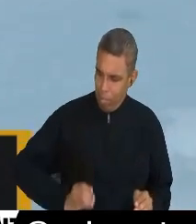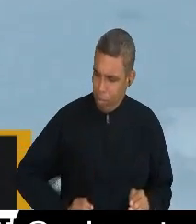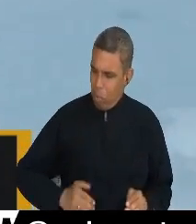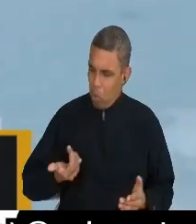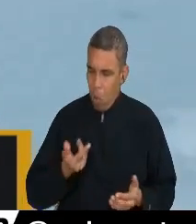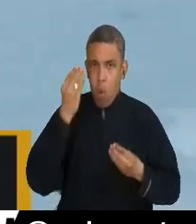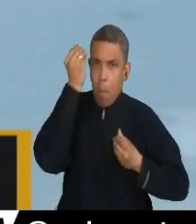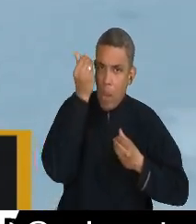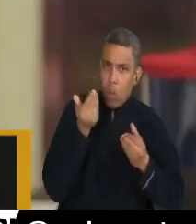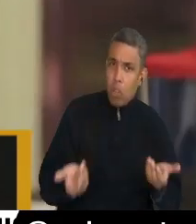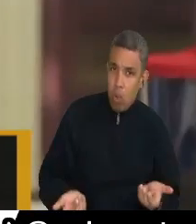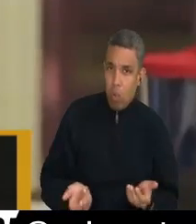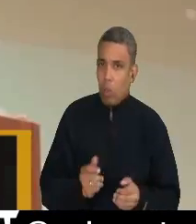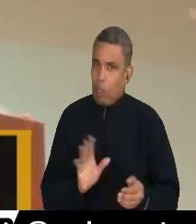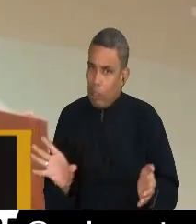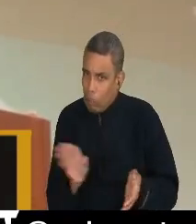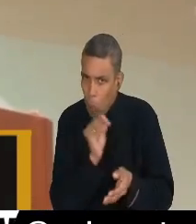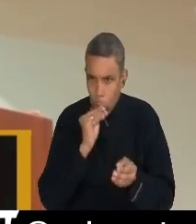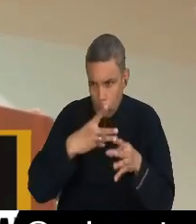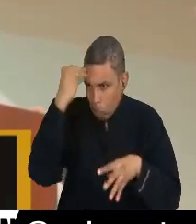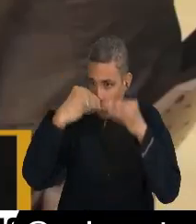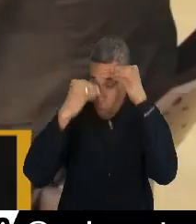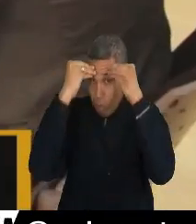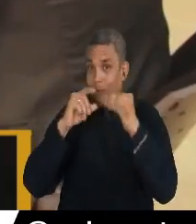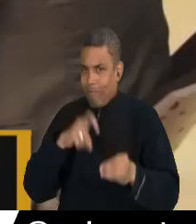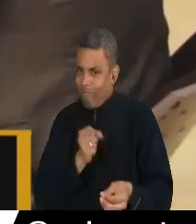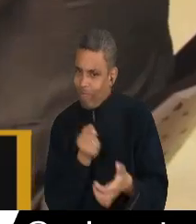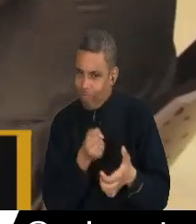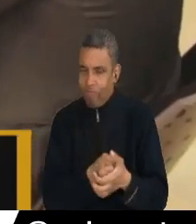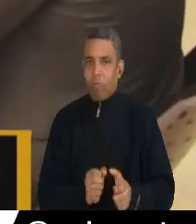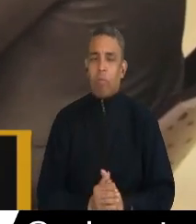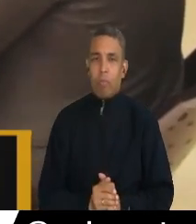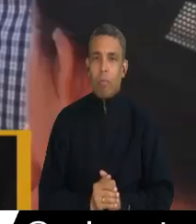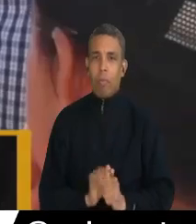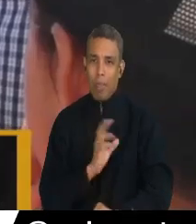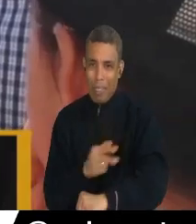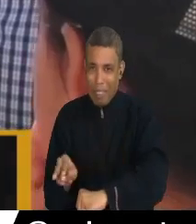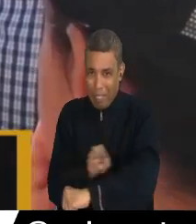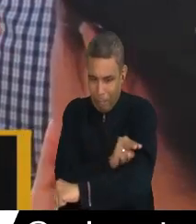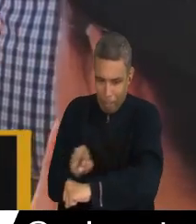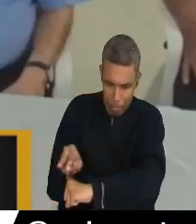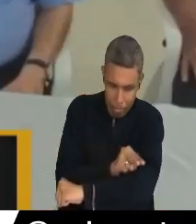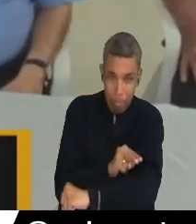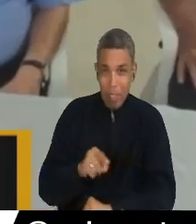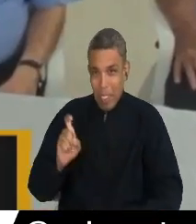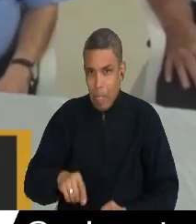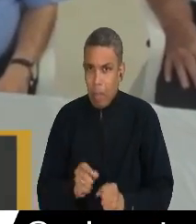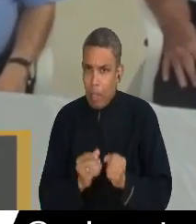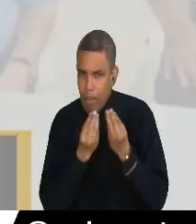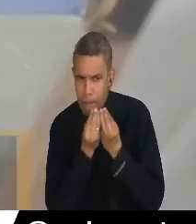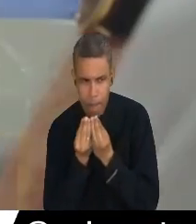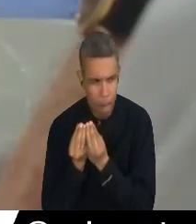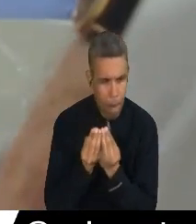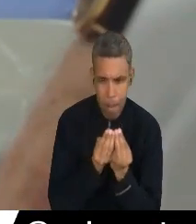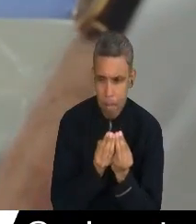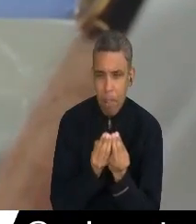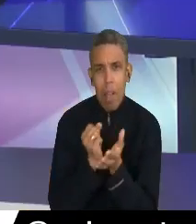país y para una mejor sociedad. La Personería Municipal como Ministerio Público estará trabajando en conjunto para el bienestar de Barranca